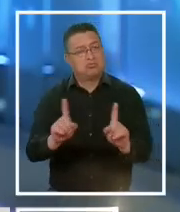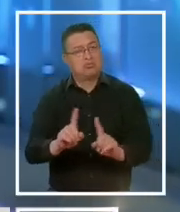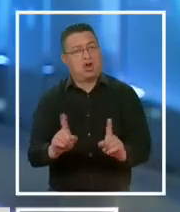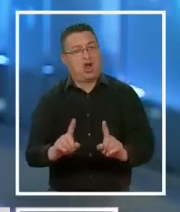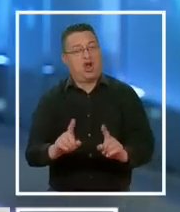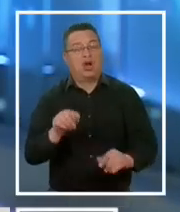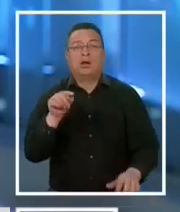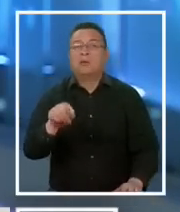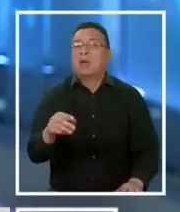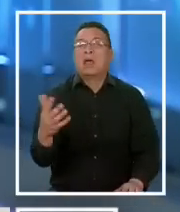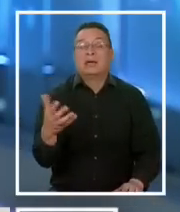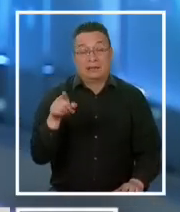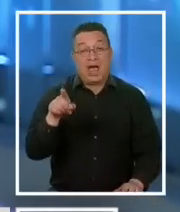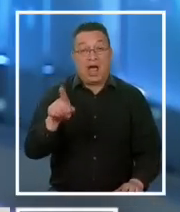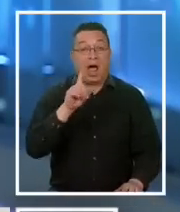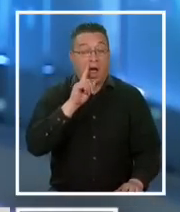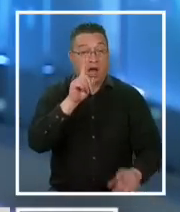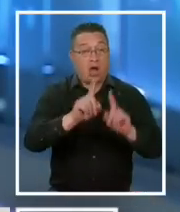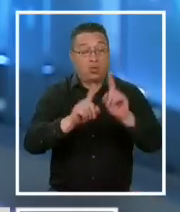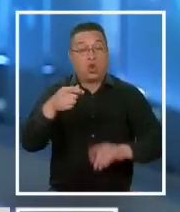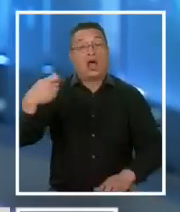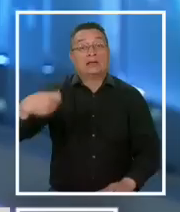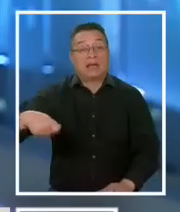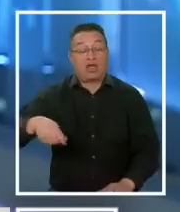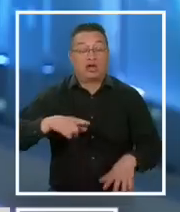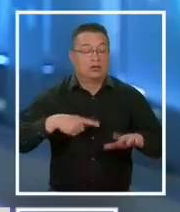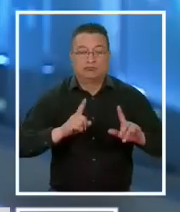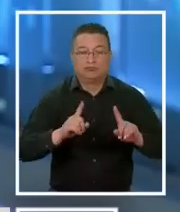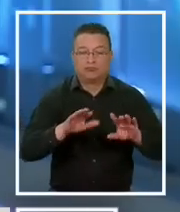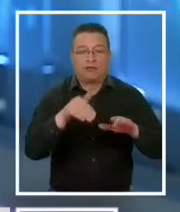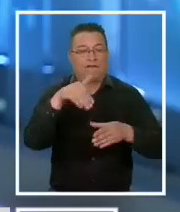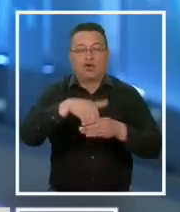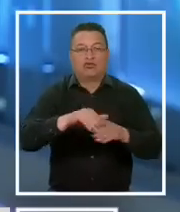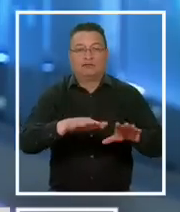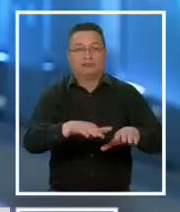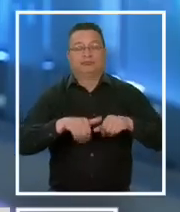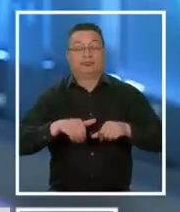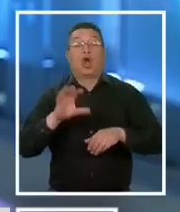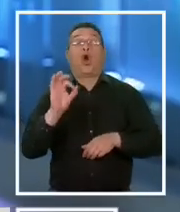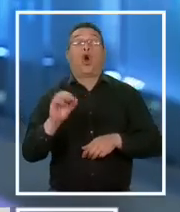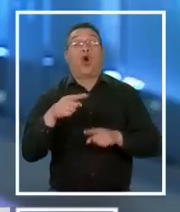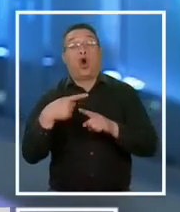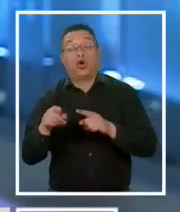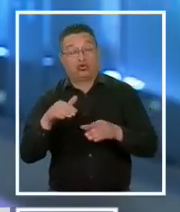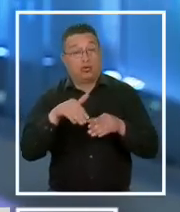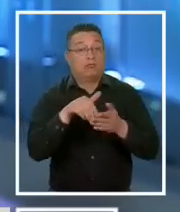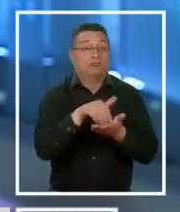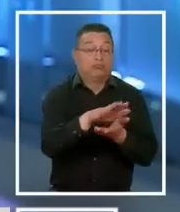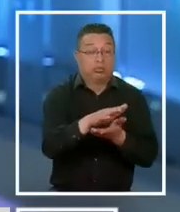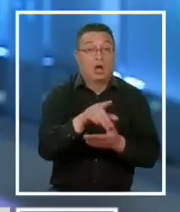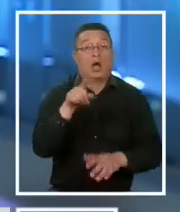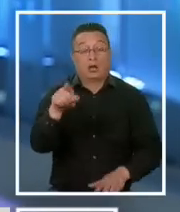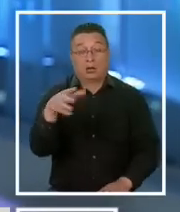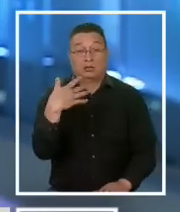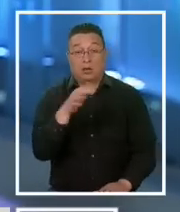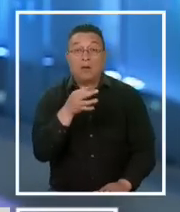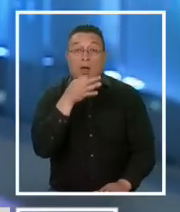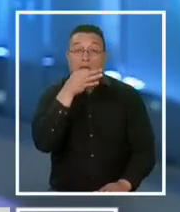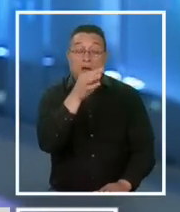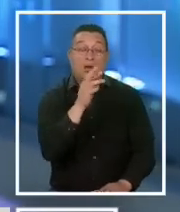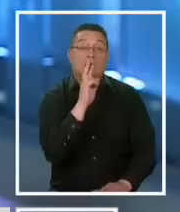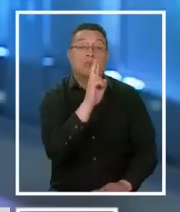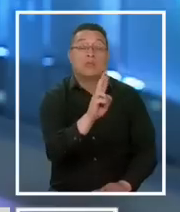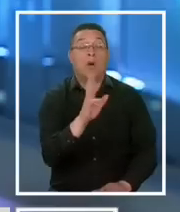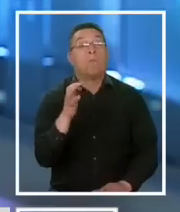aquí hay senadores que se obtuvieron o que rechazaron y ellos tienen y ellos dieron antes dieron